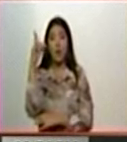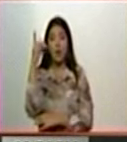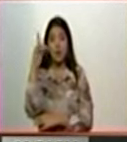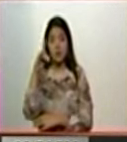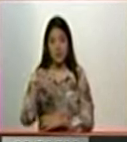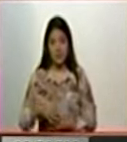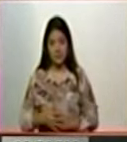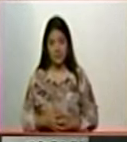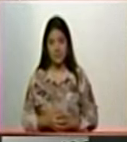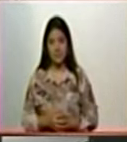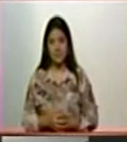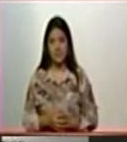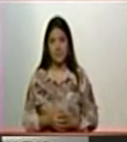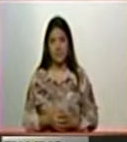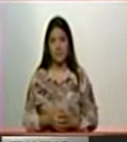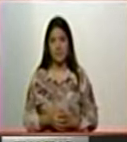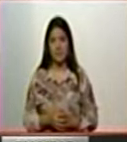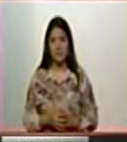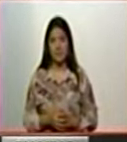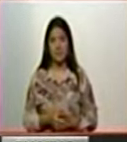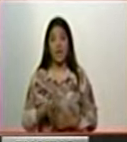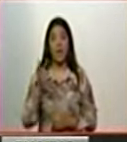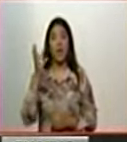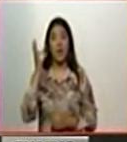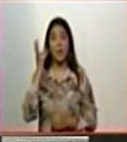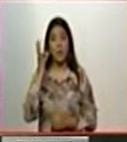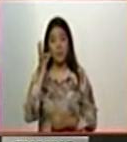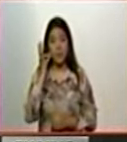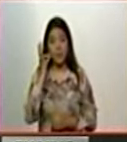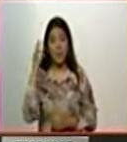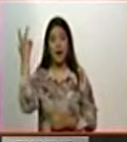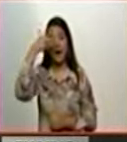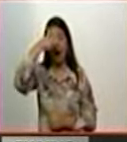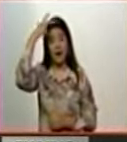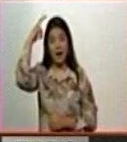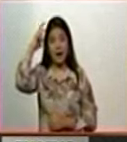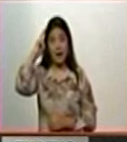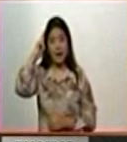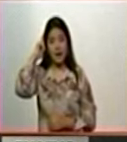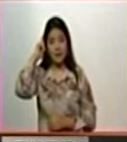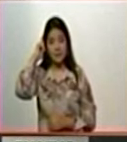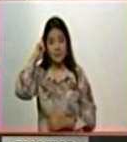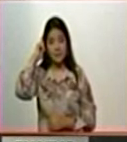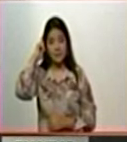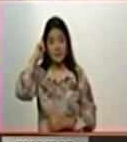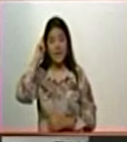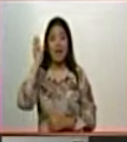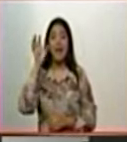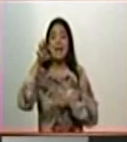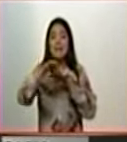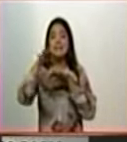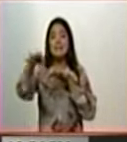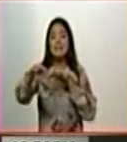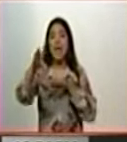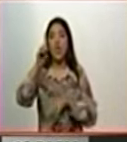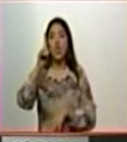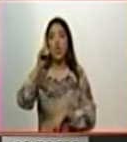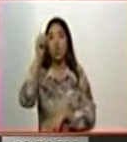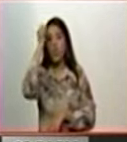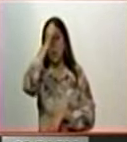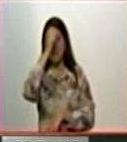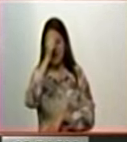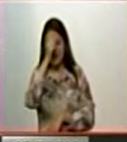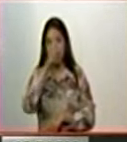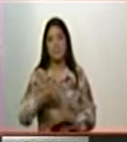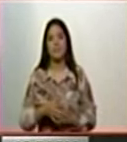Bolivia. Excelentísima Francine Barón, canciller de la Mancomunidad de Dominica.